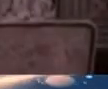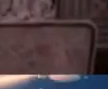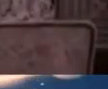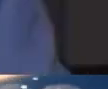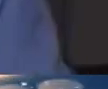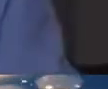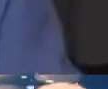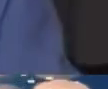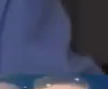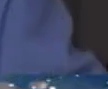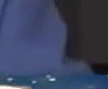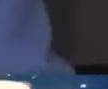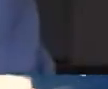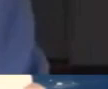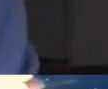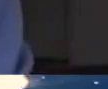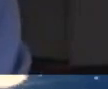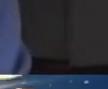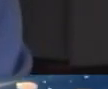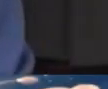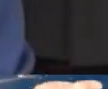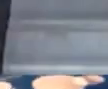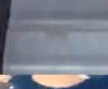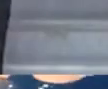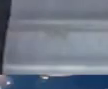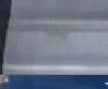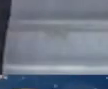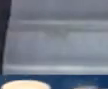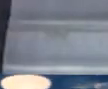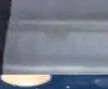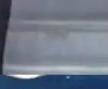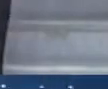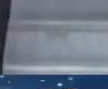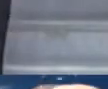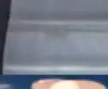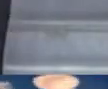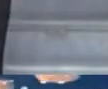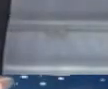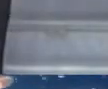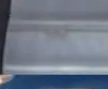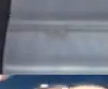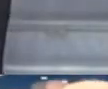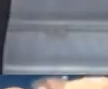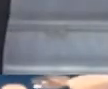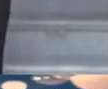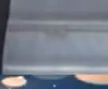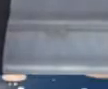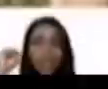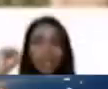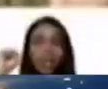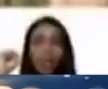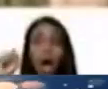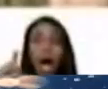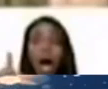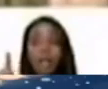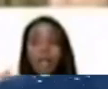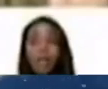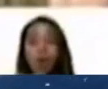que había que ir a votar sí o sí, porque mi voto contaba,